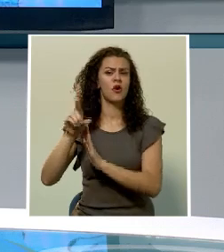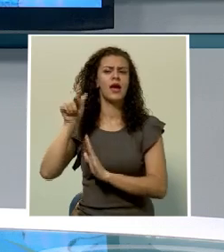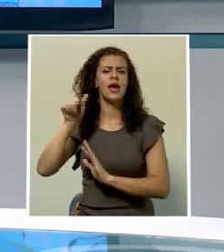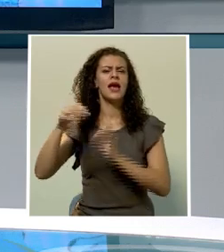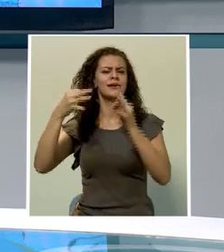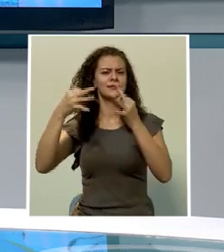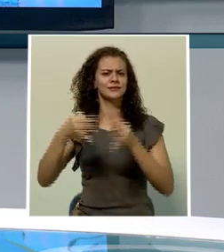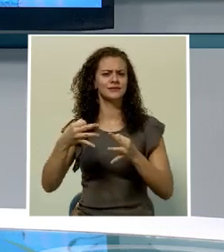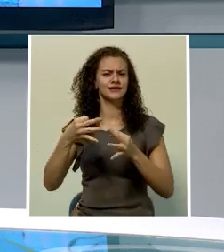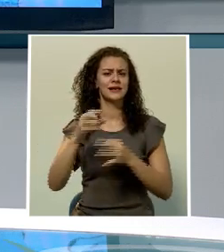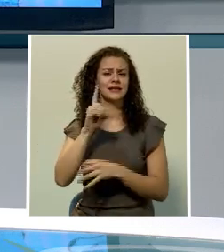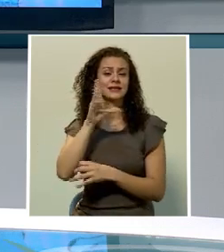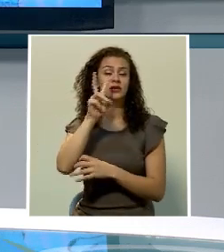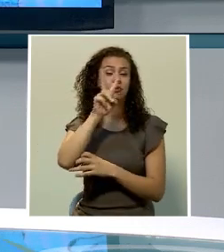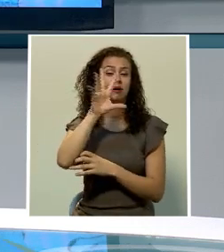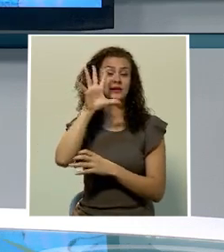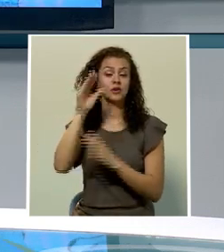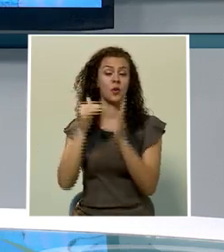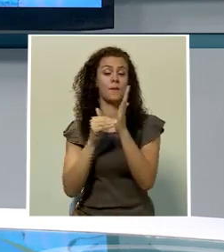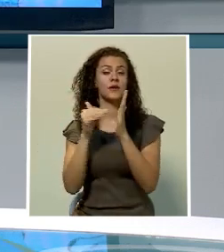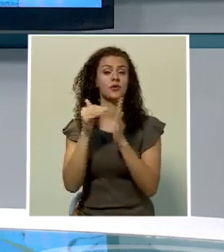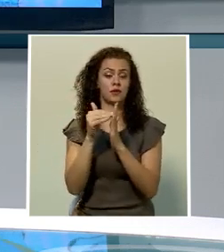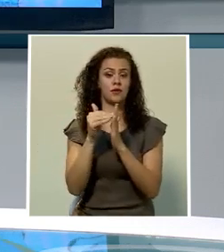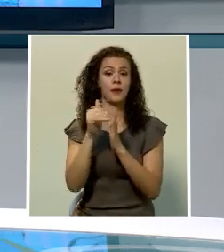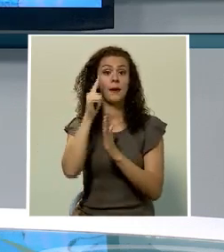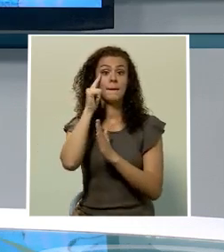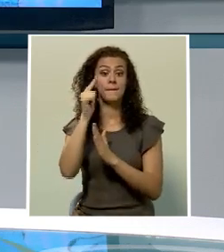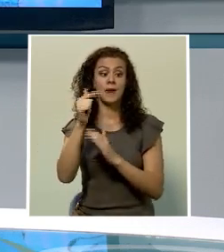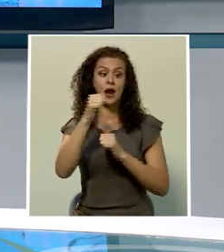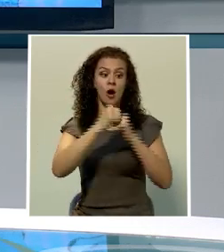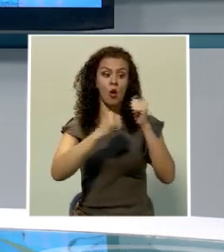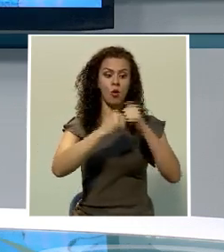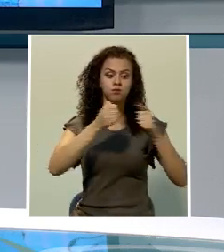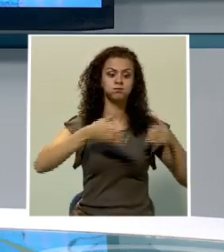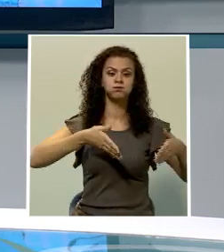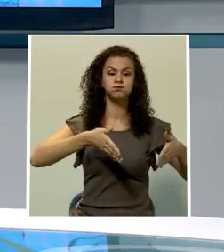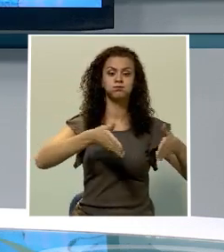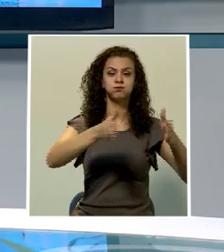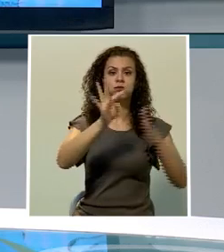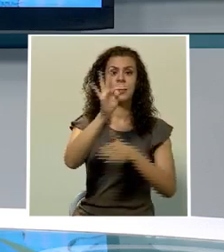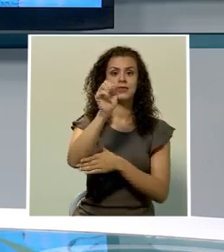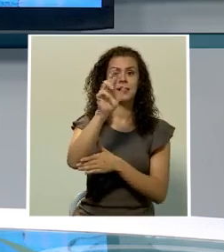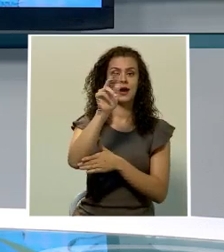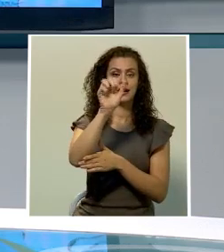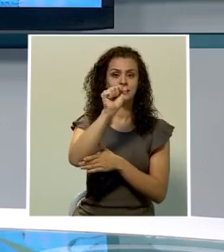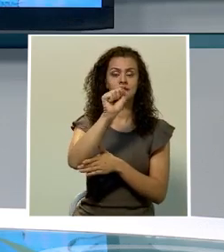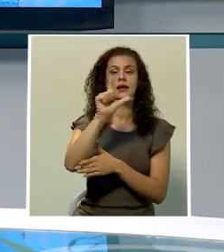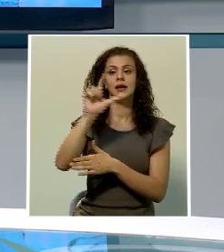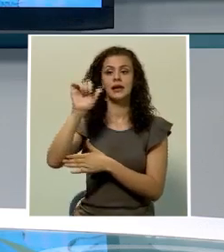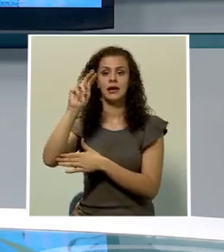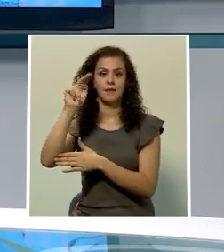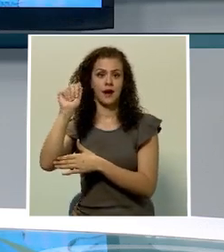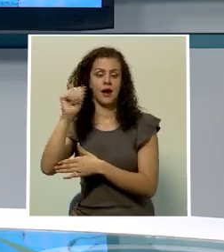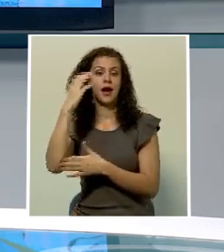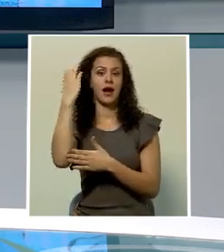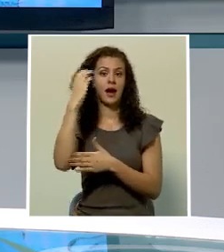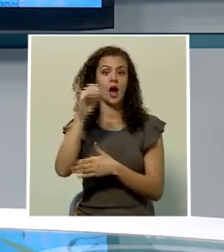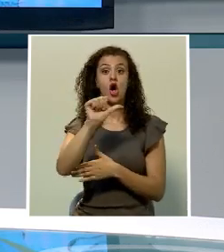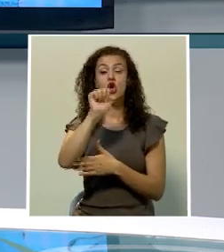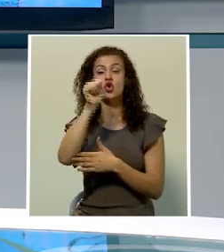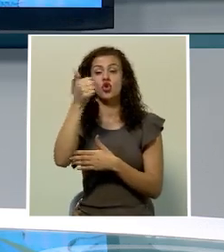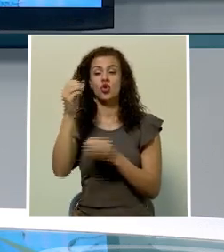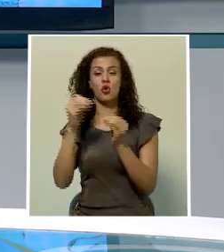que asegura 125 millones para construir el tramo Taras-La Lima en Cartago y